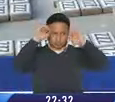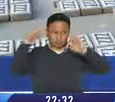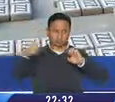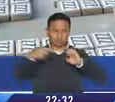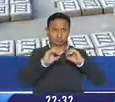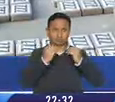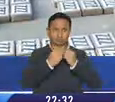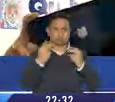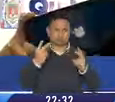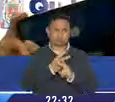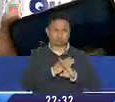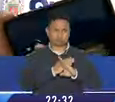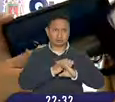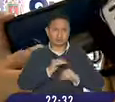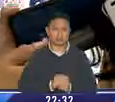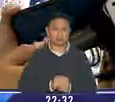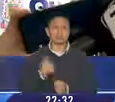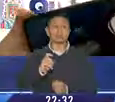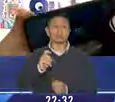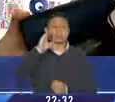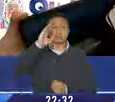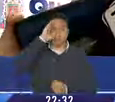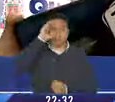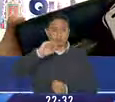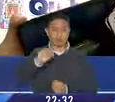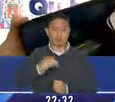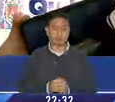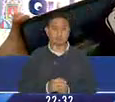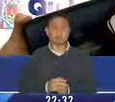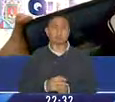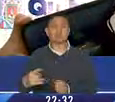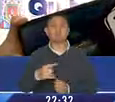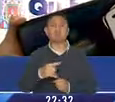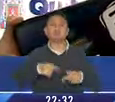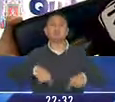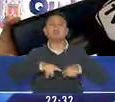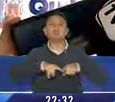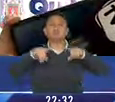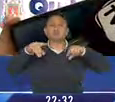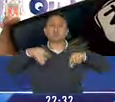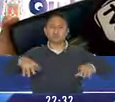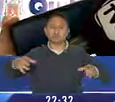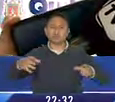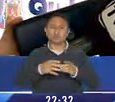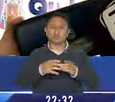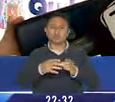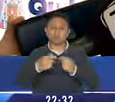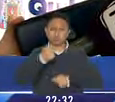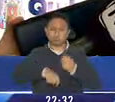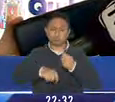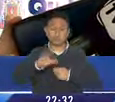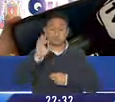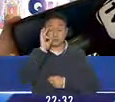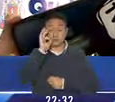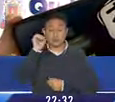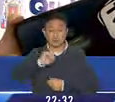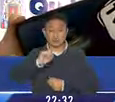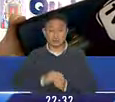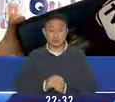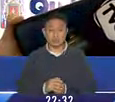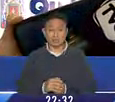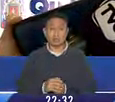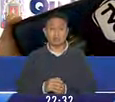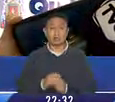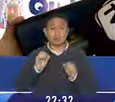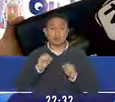crimen organizado. Necesitamos que la policía tenga la capacidad de identificar las estructuras que están funcionando alrededor del microtráfico, del tráfico ilícito para consumo interno y